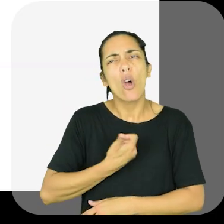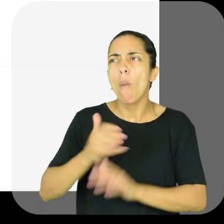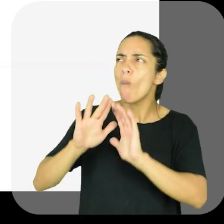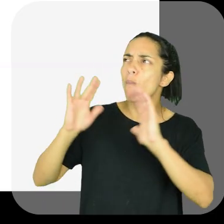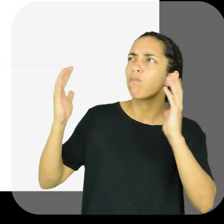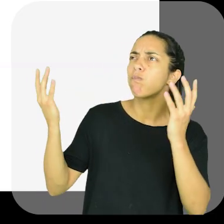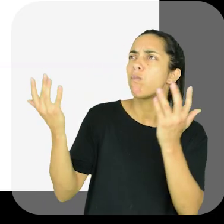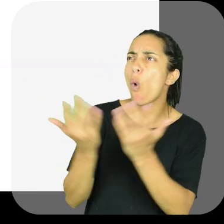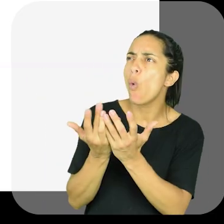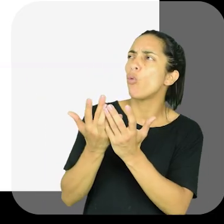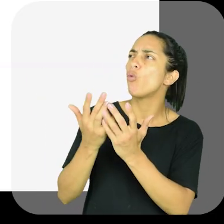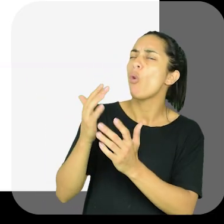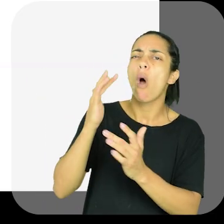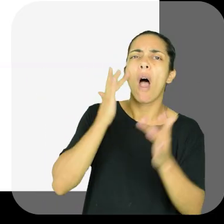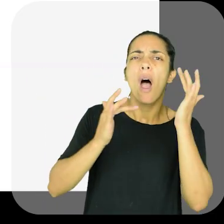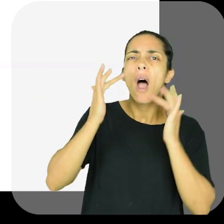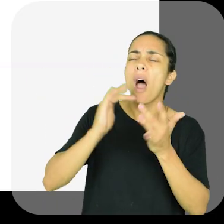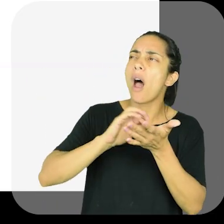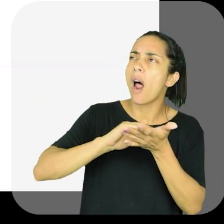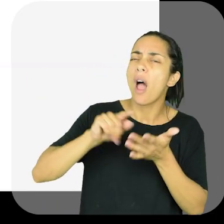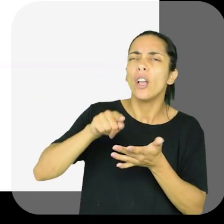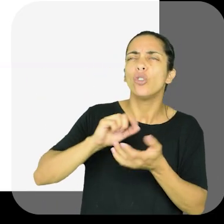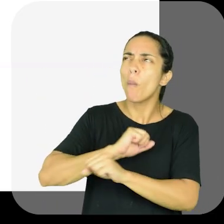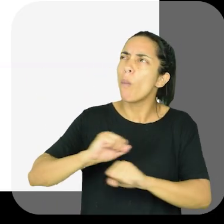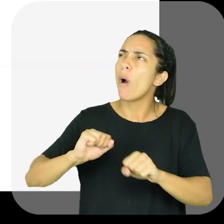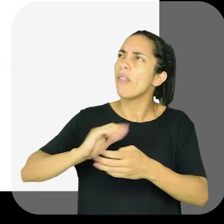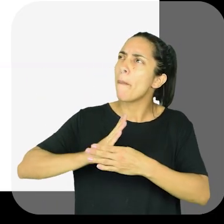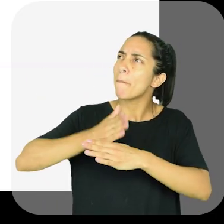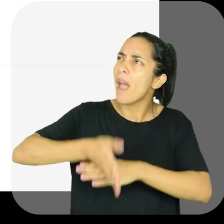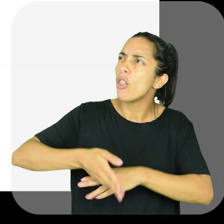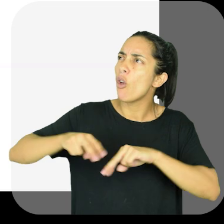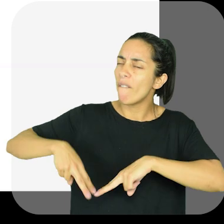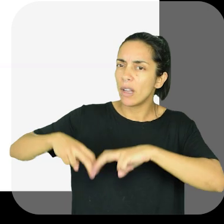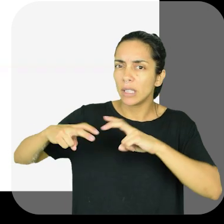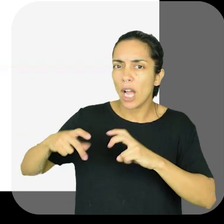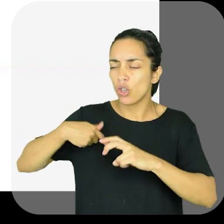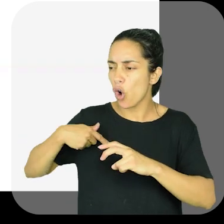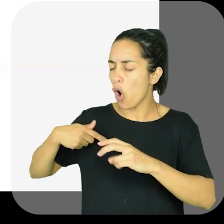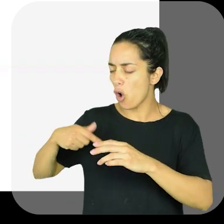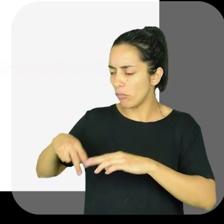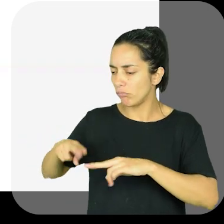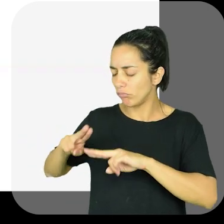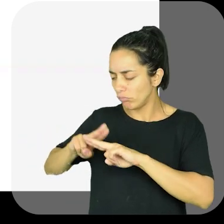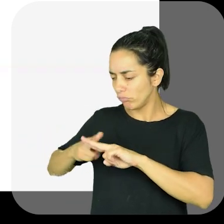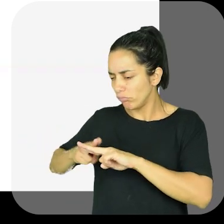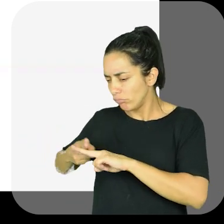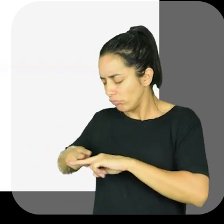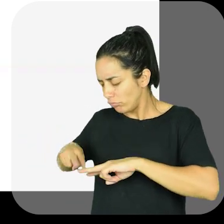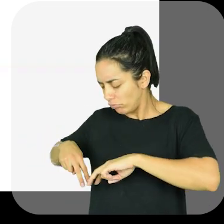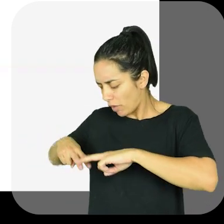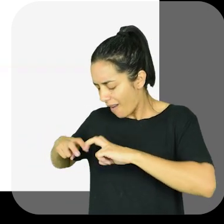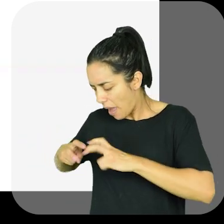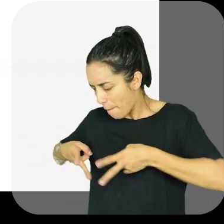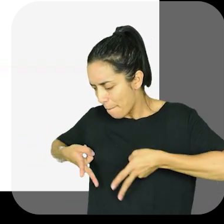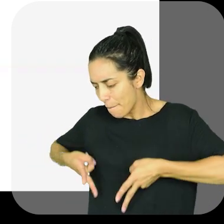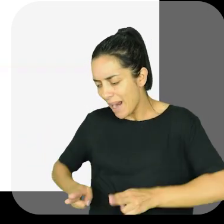con la ortografía y si se podía convertir en un medio para yo poder investigar, hice una revisión sistemática a partir de una